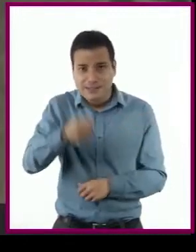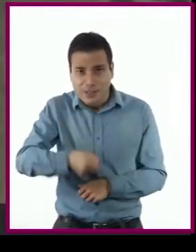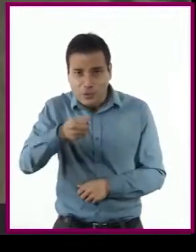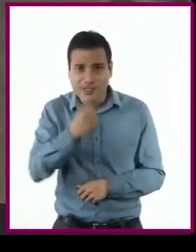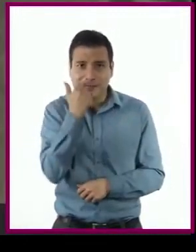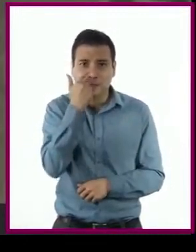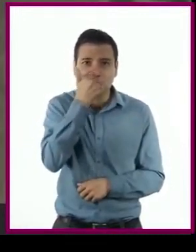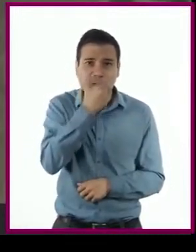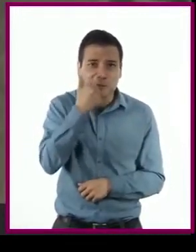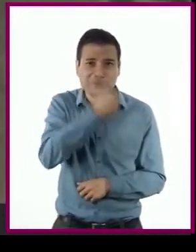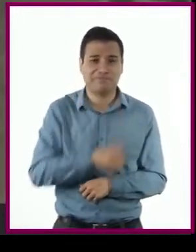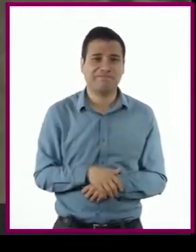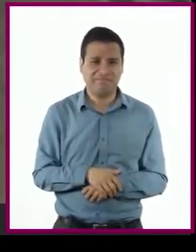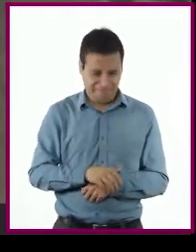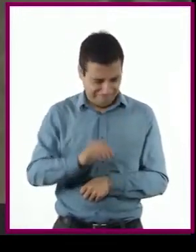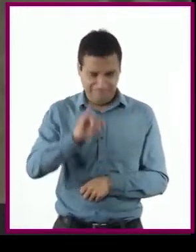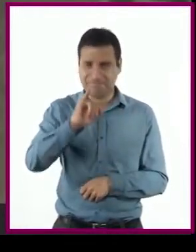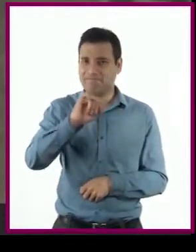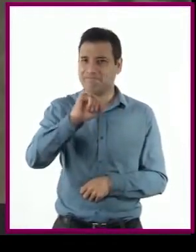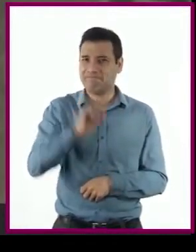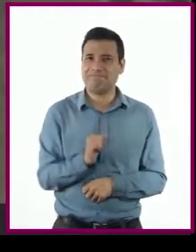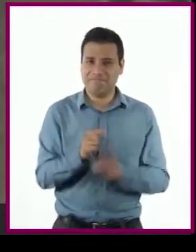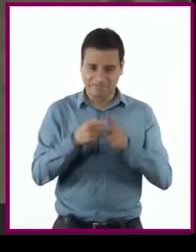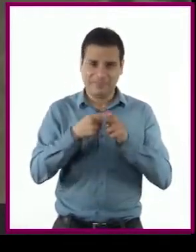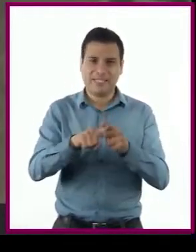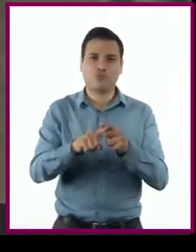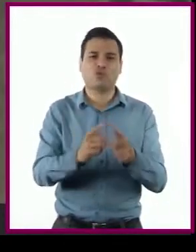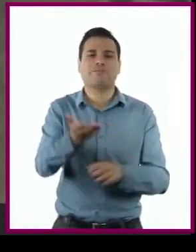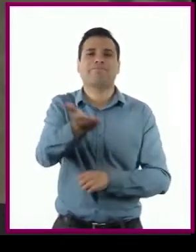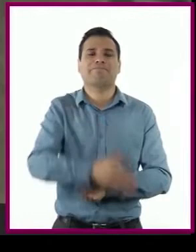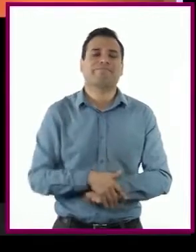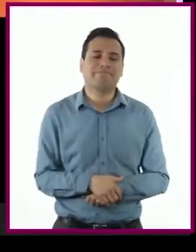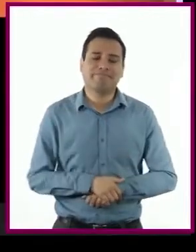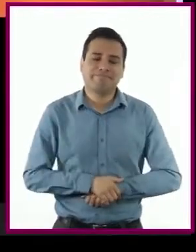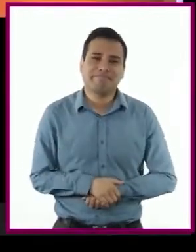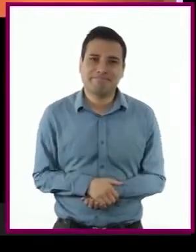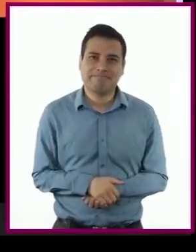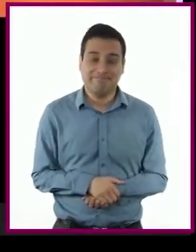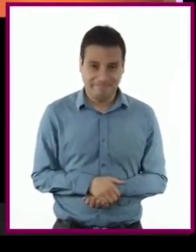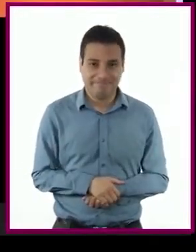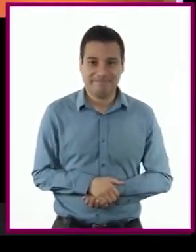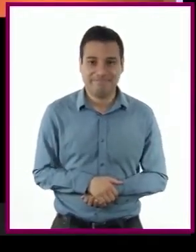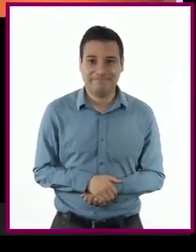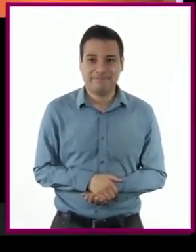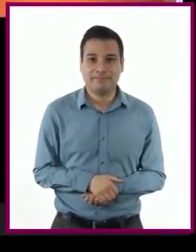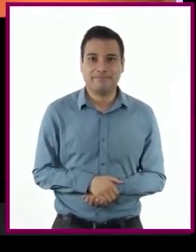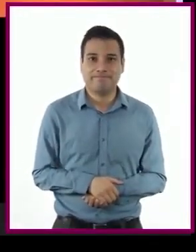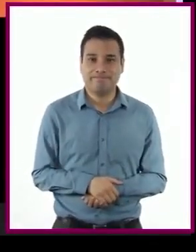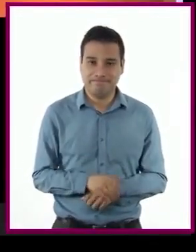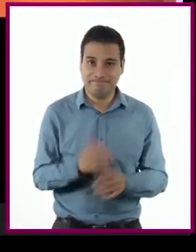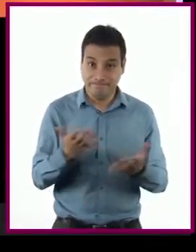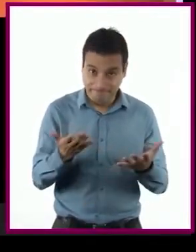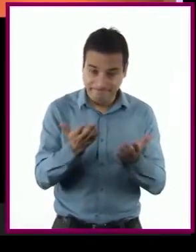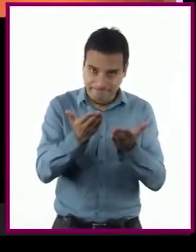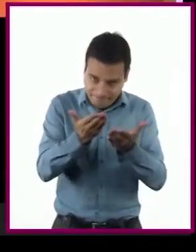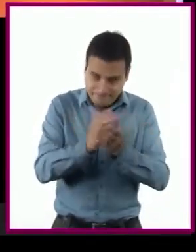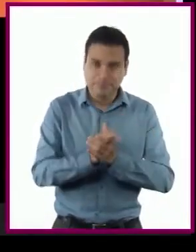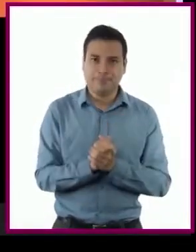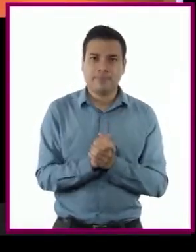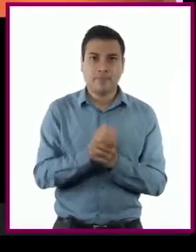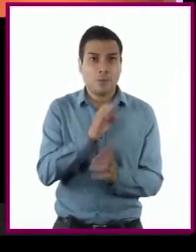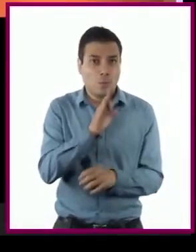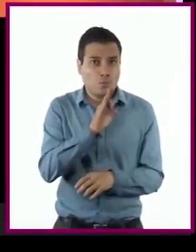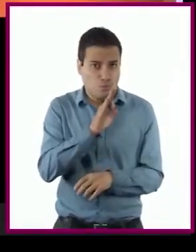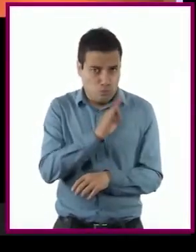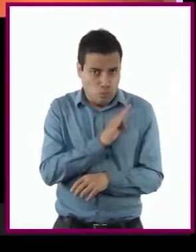y los alumnos. Claro que sí, comencemos con la entrevista. Sí. Maestro Alan Turing, ¿nos